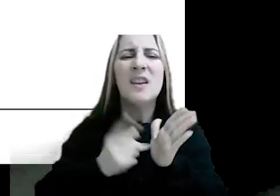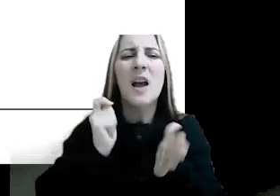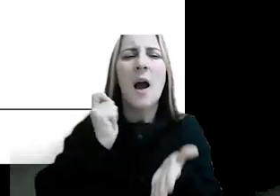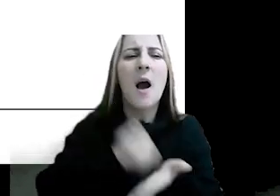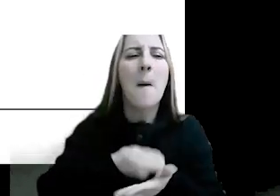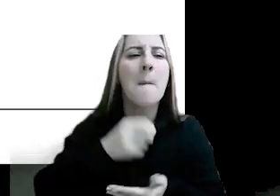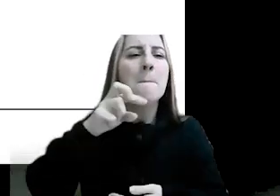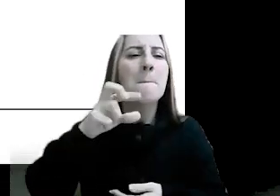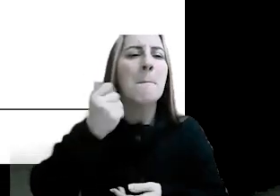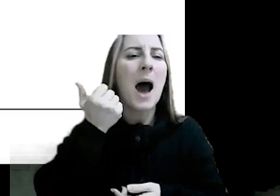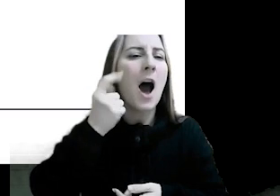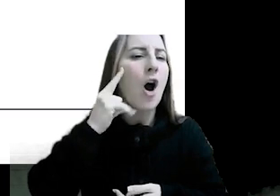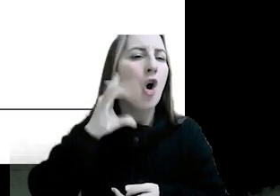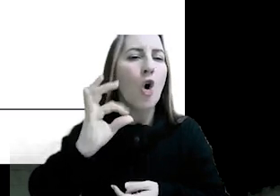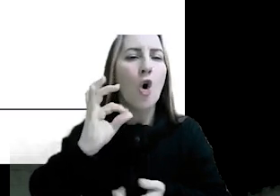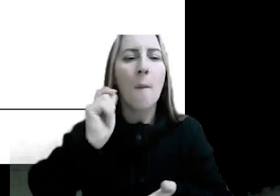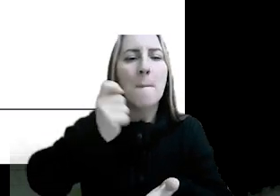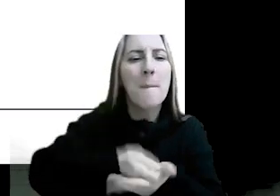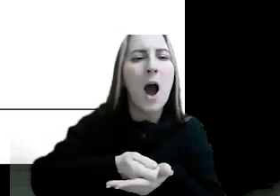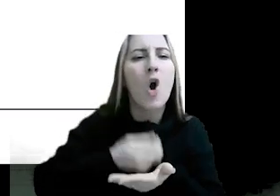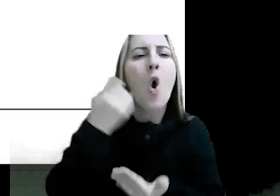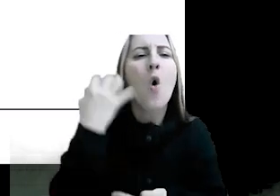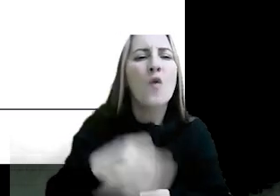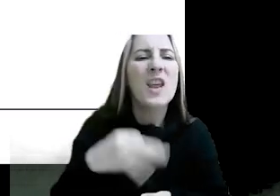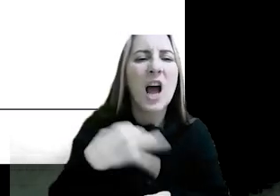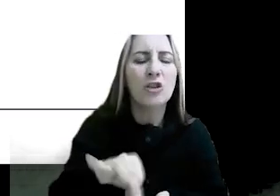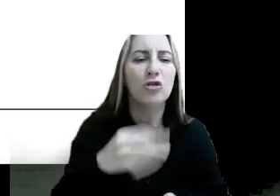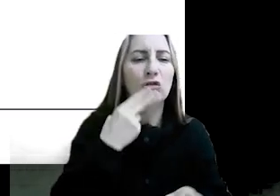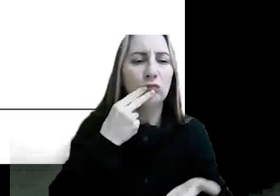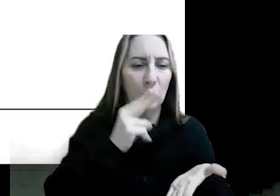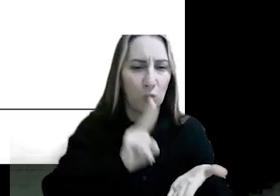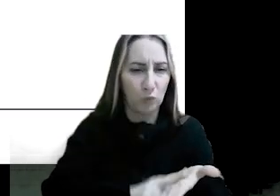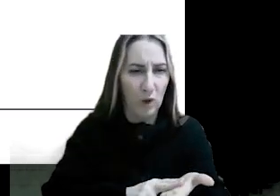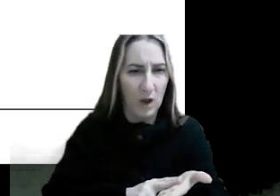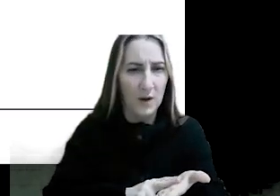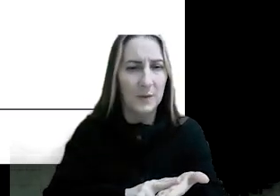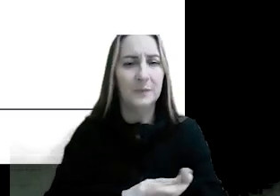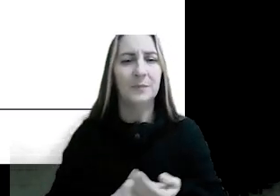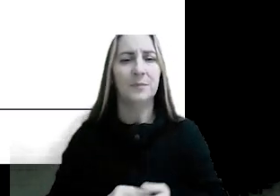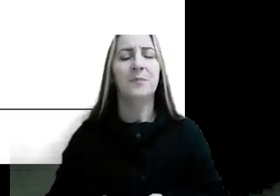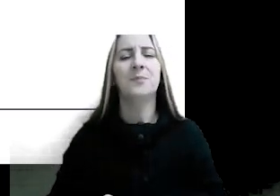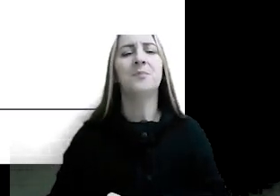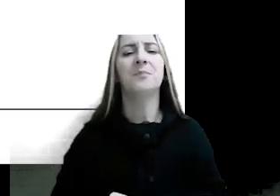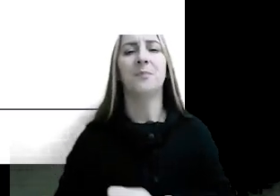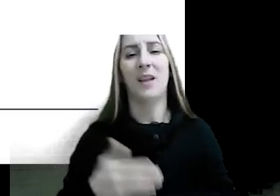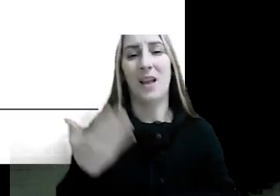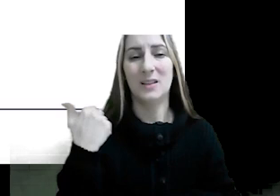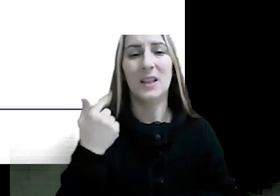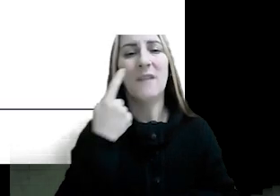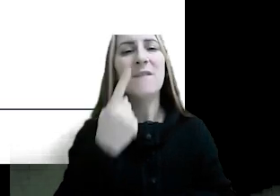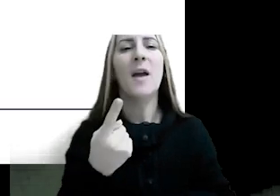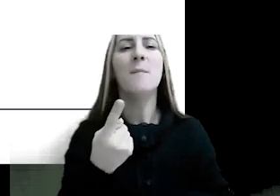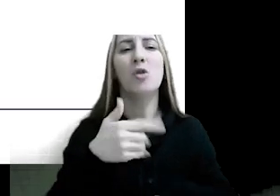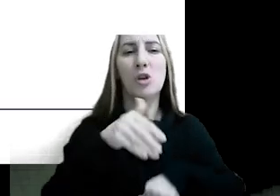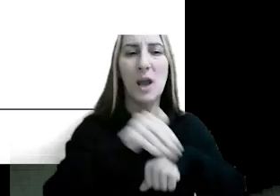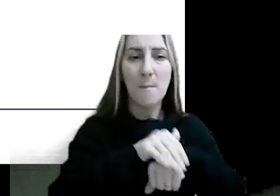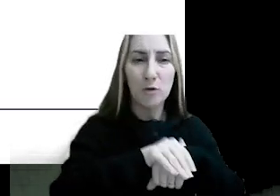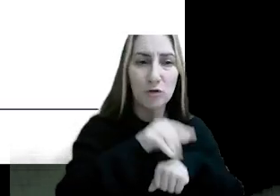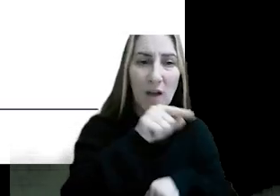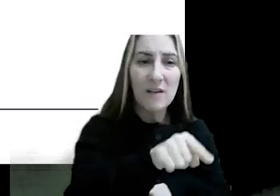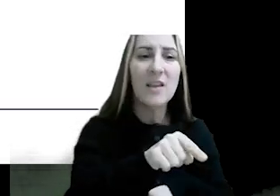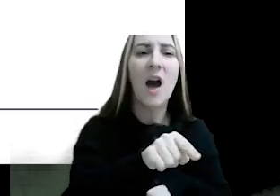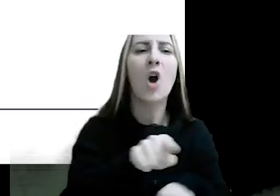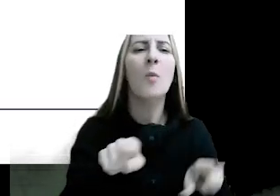pago de una obligación tributaria. Y en ese aspecto veíamos tanto a la jurisprudencia como la